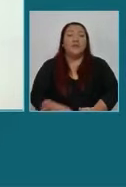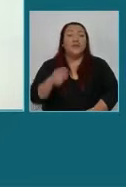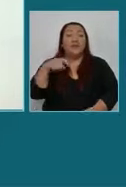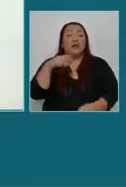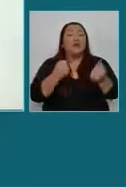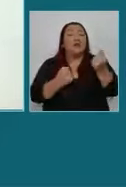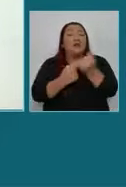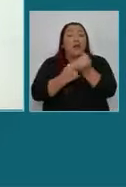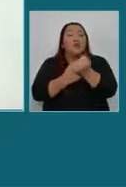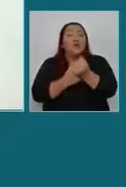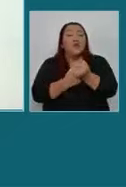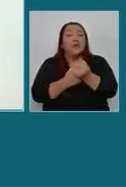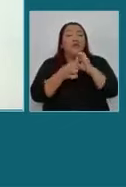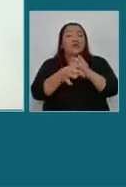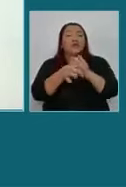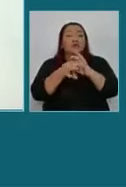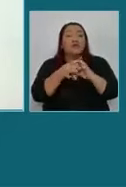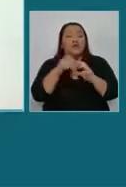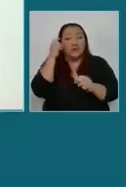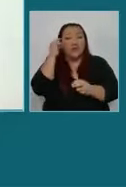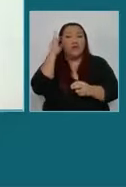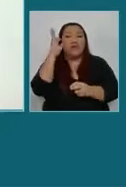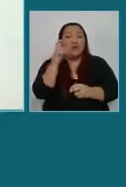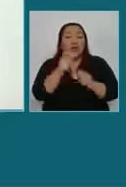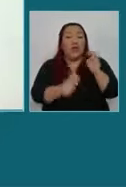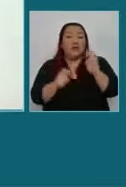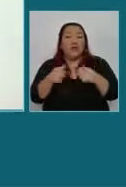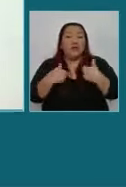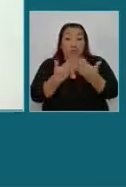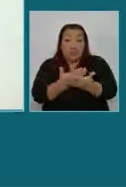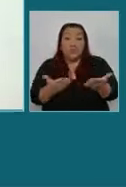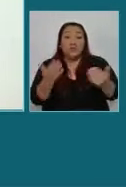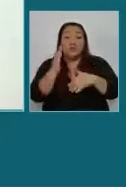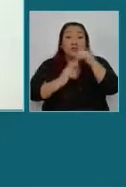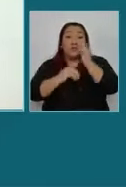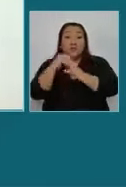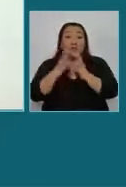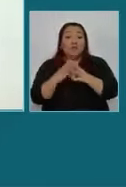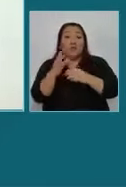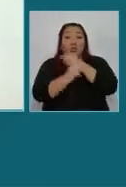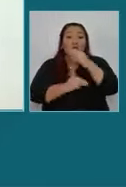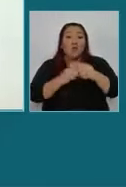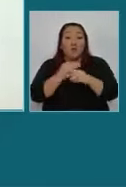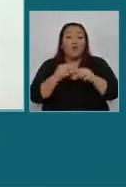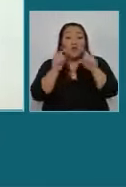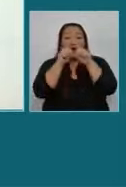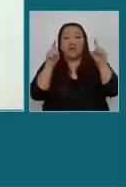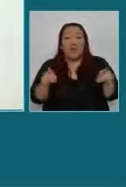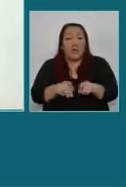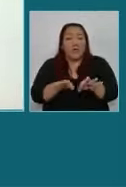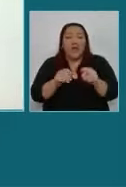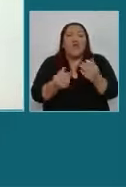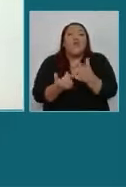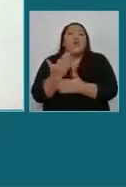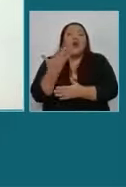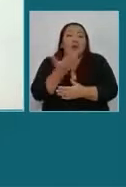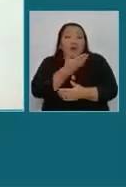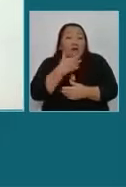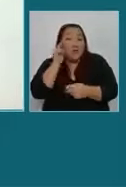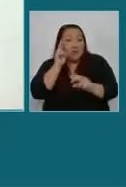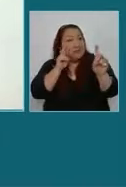nos ayuden a encontrar la próxima generación de personas dispuestas a construir un mundo digital. Visionarios